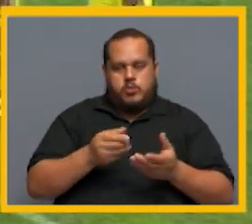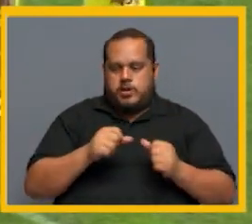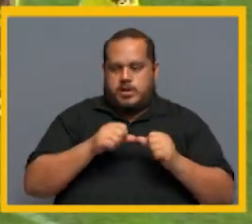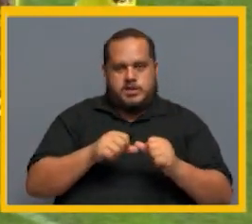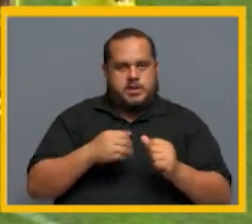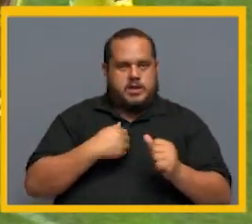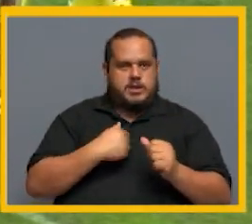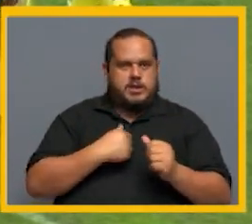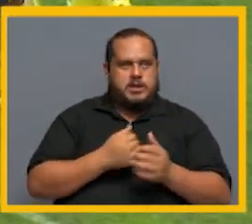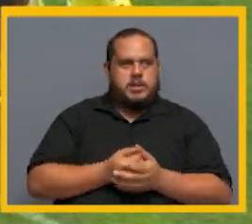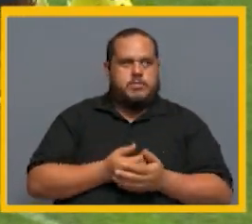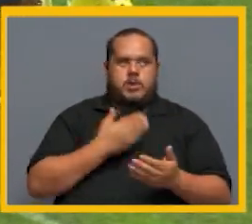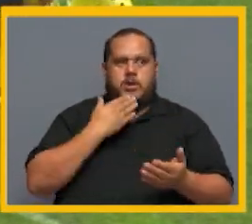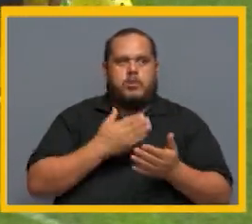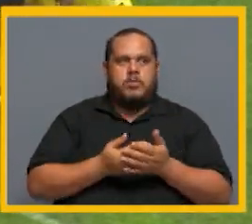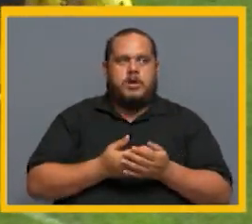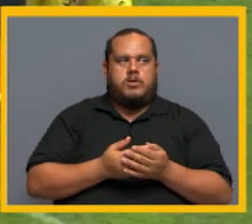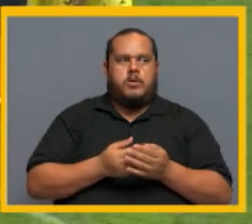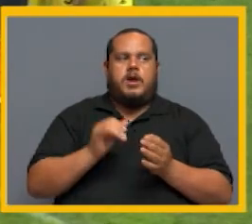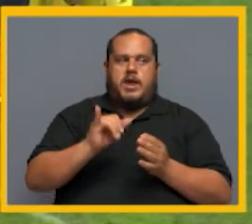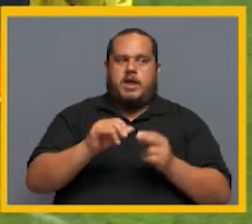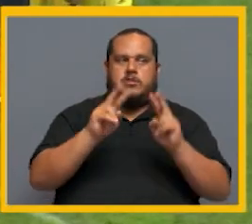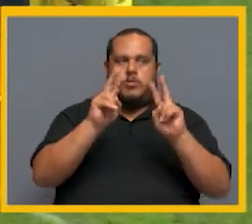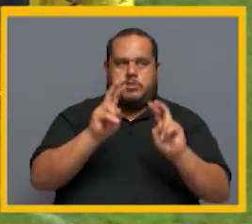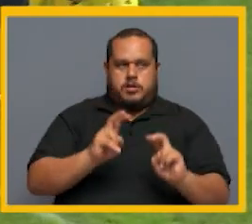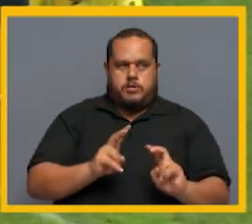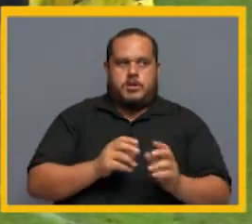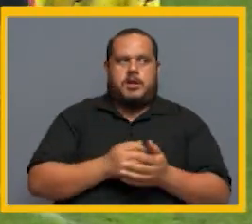equipo. Bueno, eso es lo que estuvieron analizando.